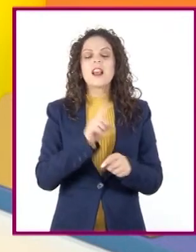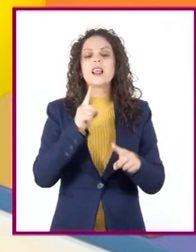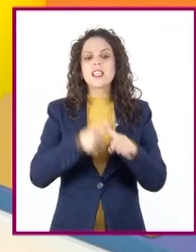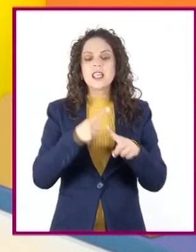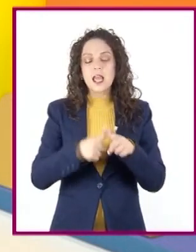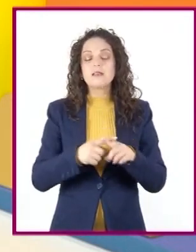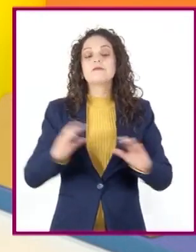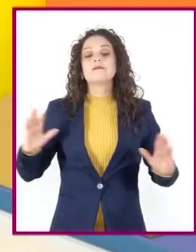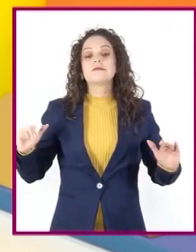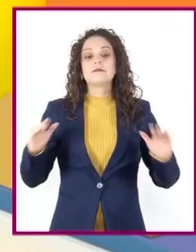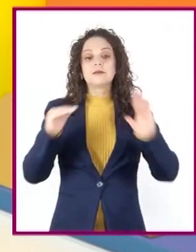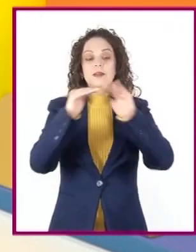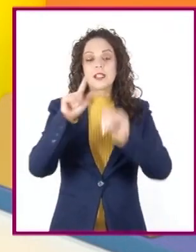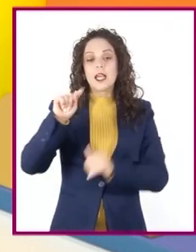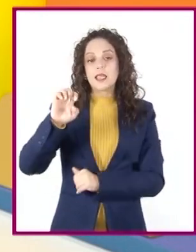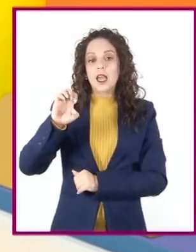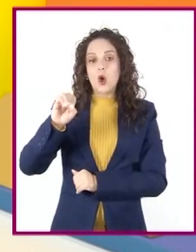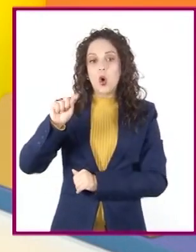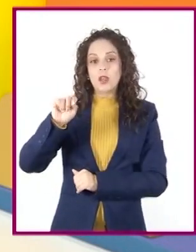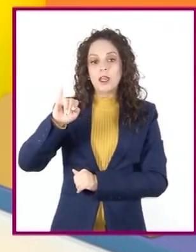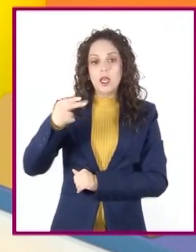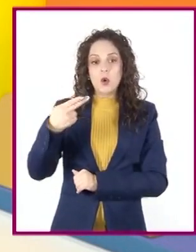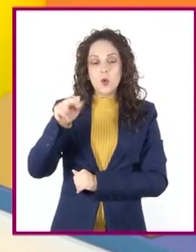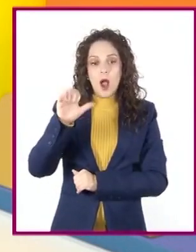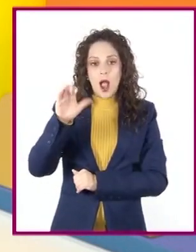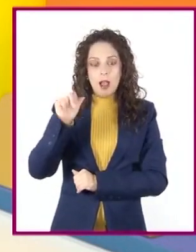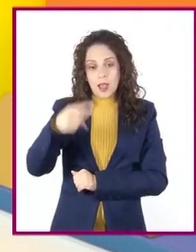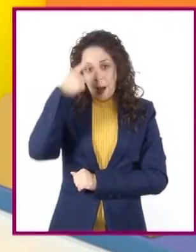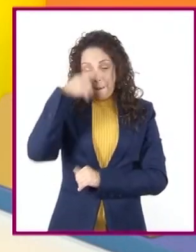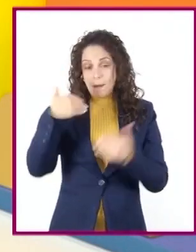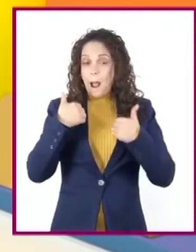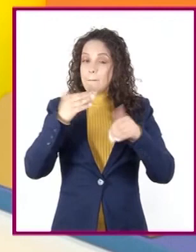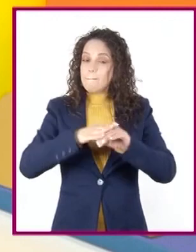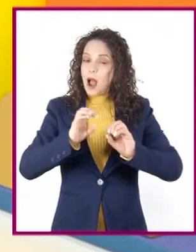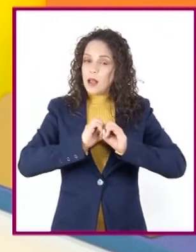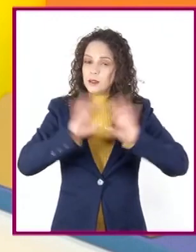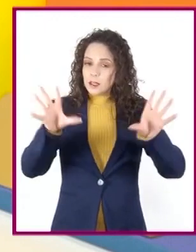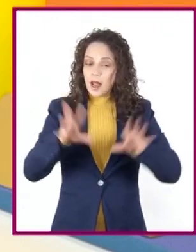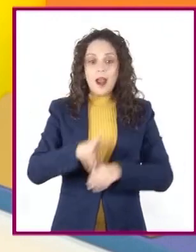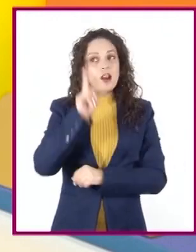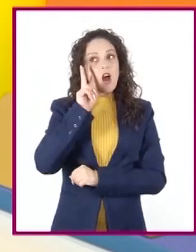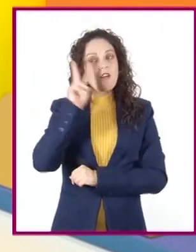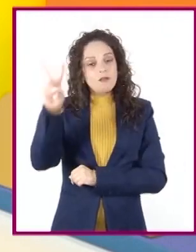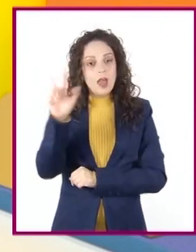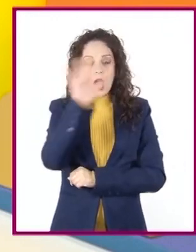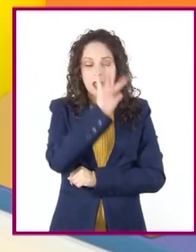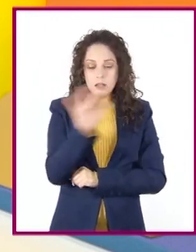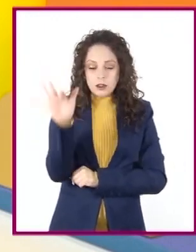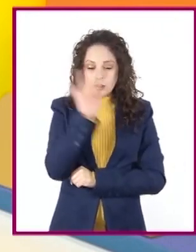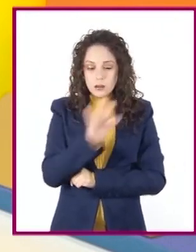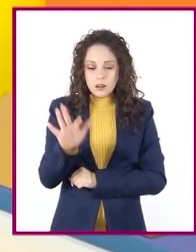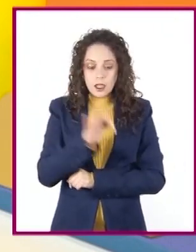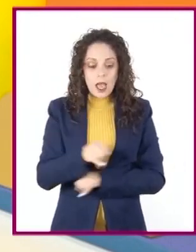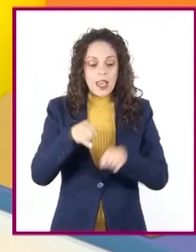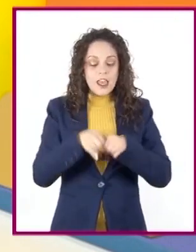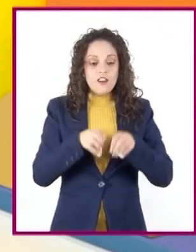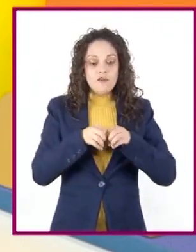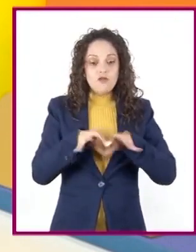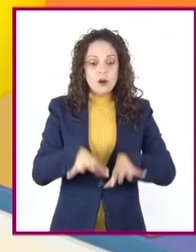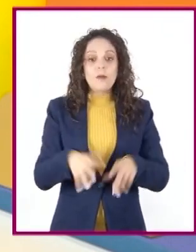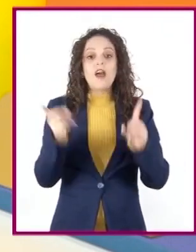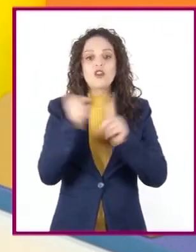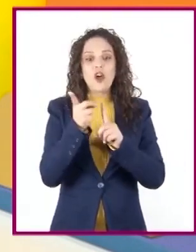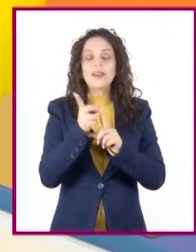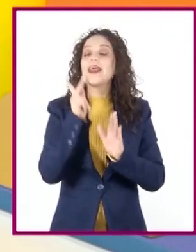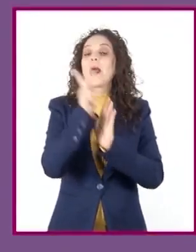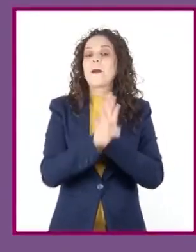Para que este aspecto quede mucho más claro, les invito a que observen y lean la información contenida en el